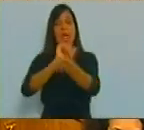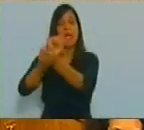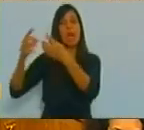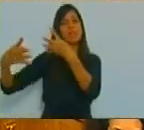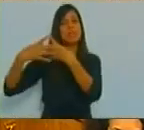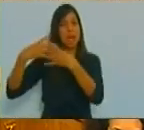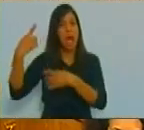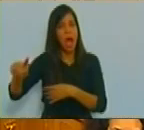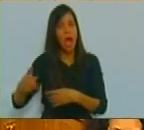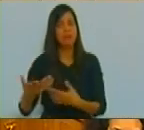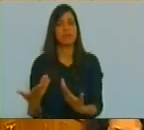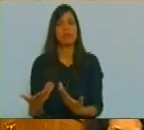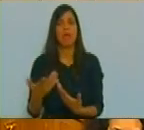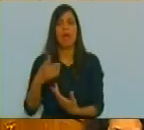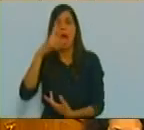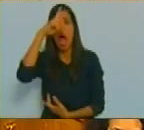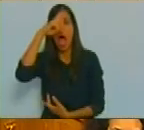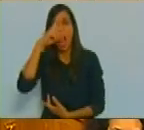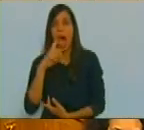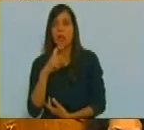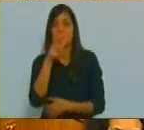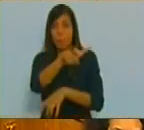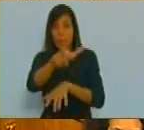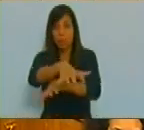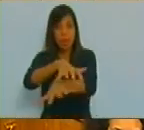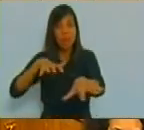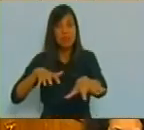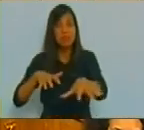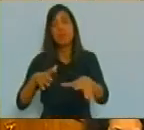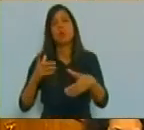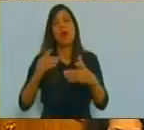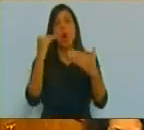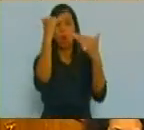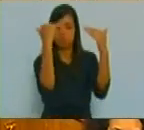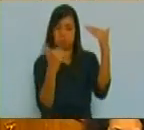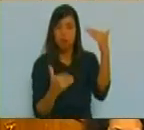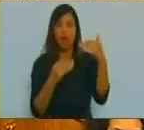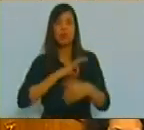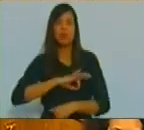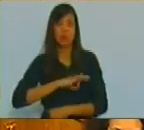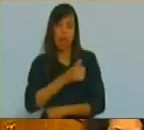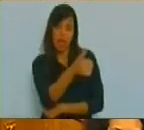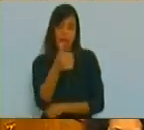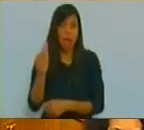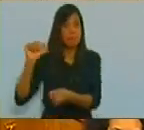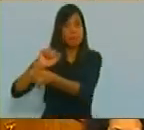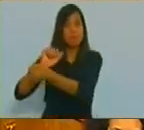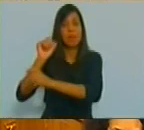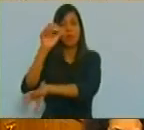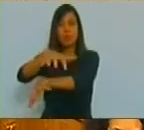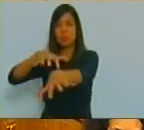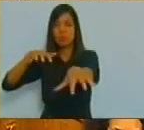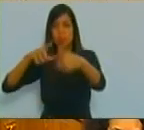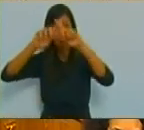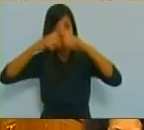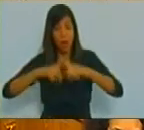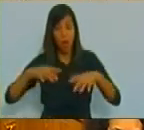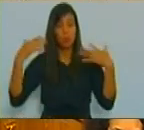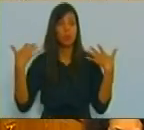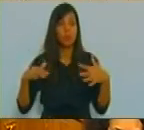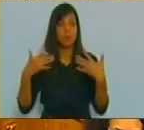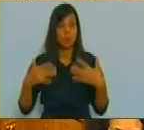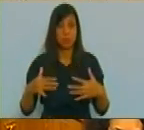respecto a las edades y a las categorías sociales de los que están privados de libertad siguen